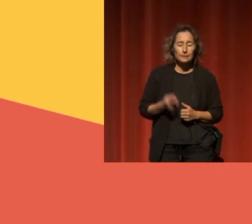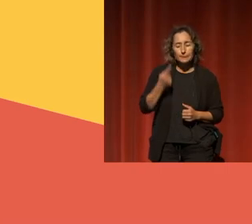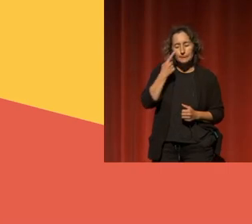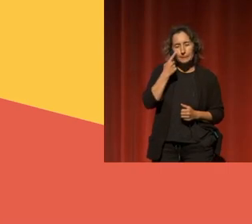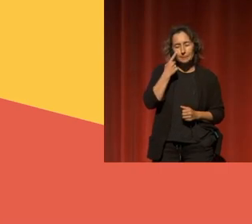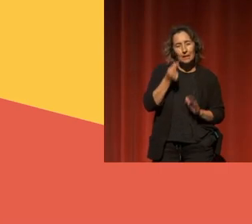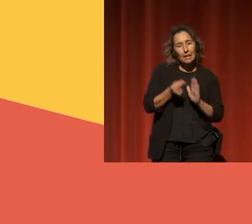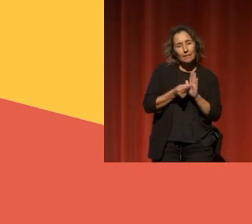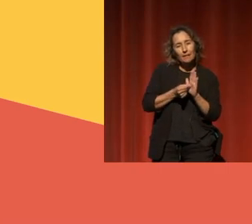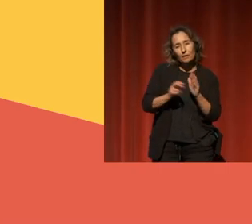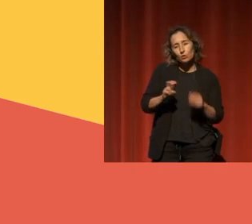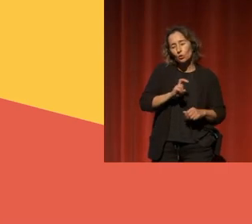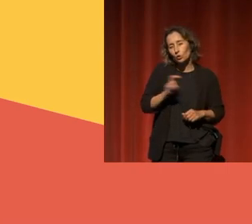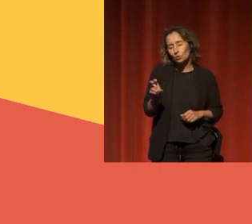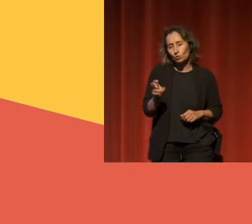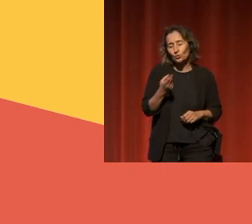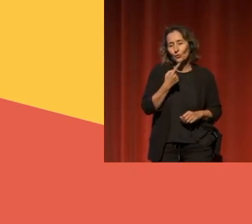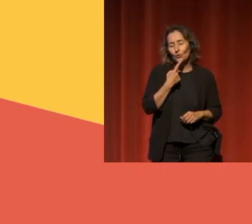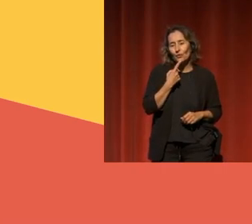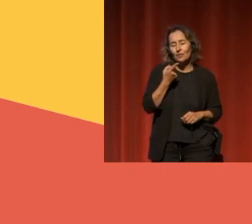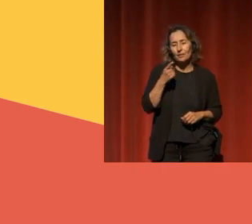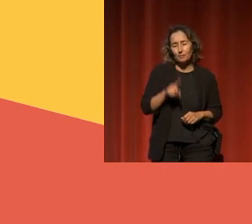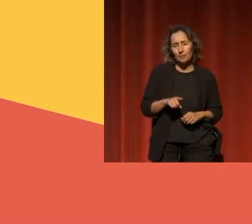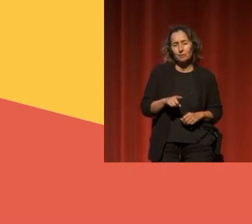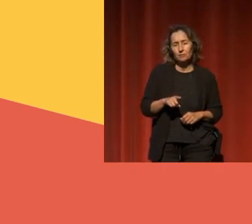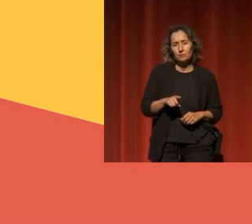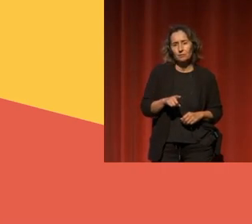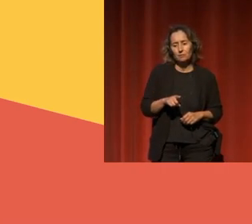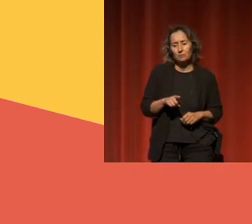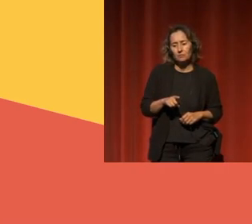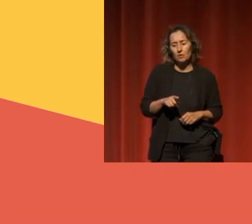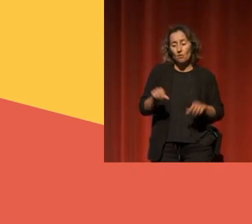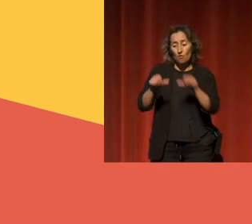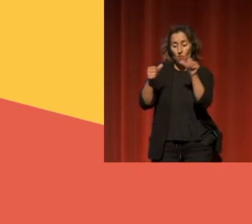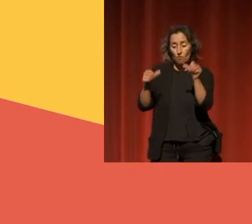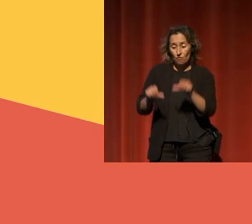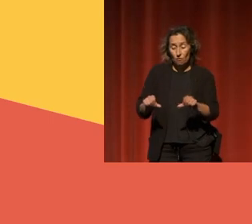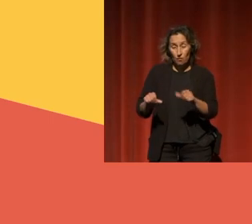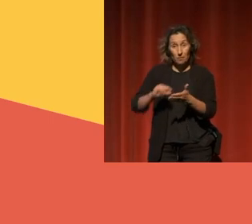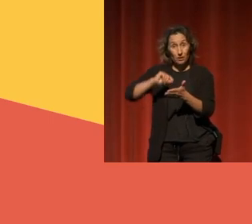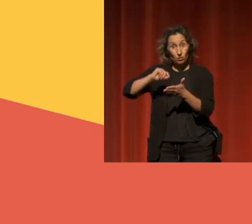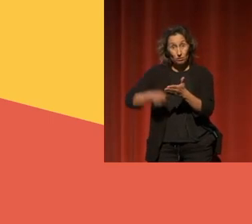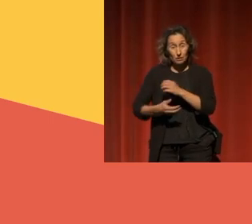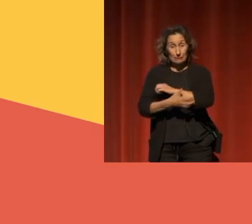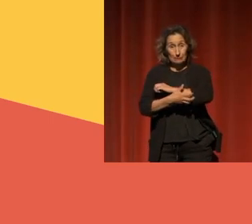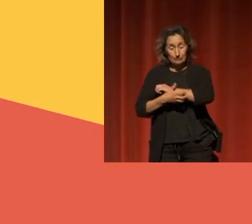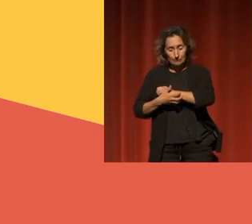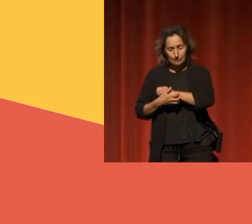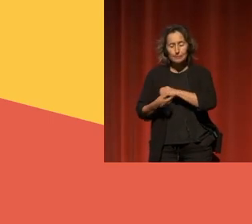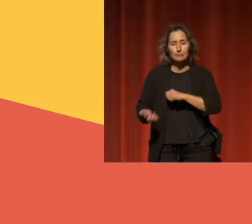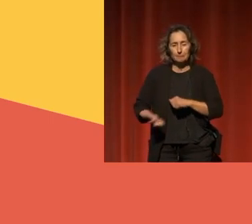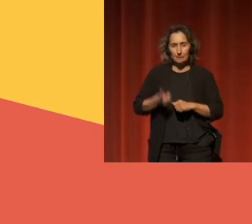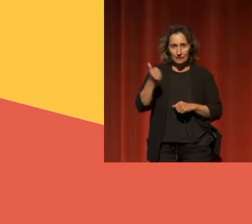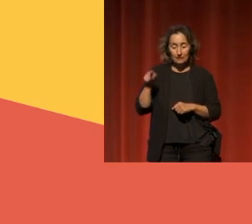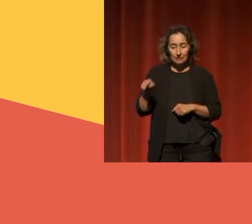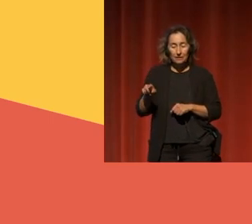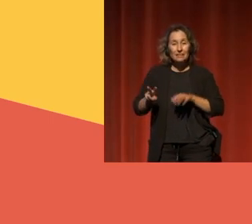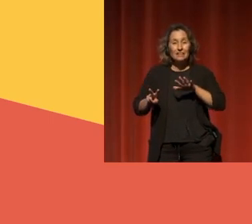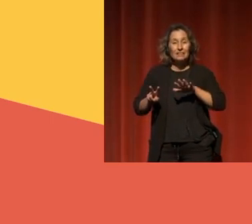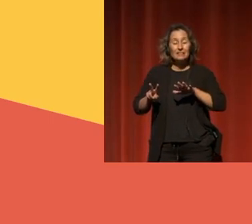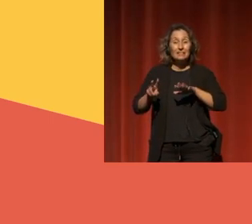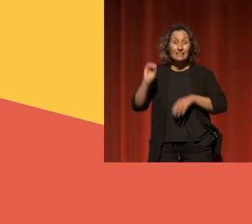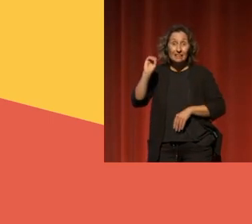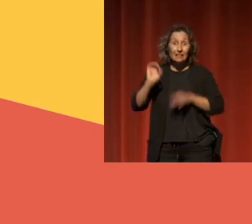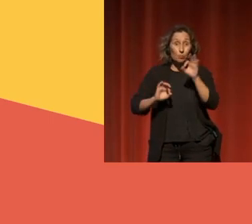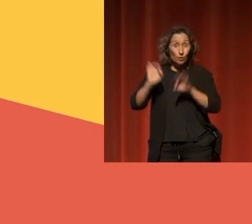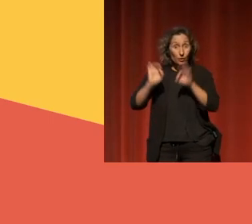varios datos que nos dicen que hay mayor precariedad laboral en las zonas Rurales vemos que en el 70 por de